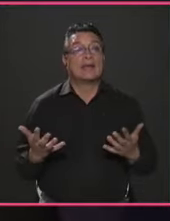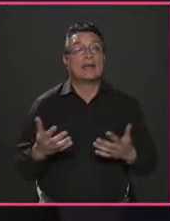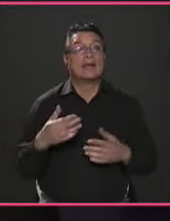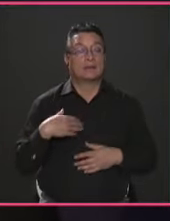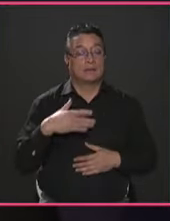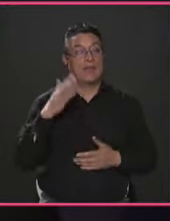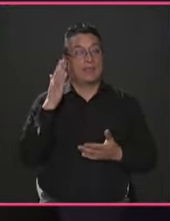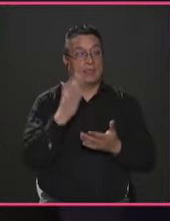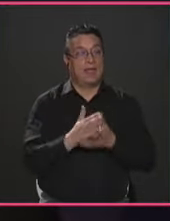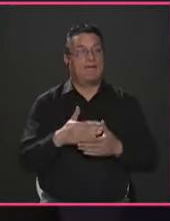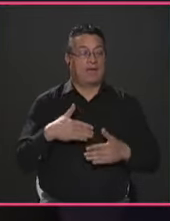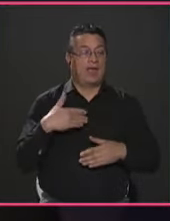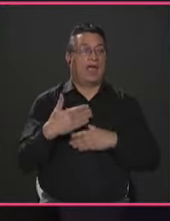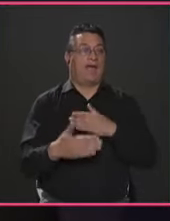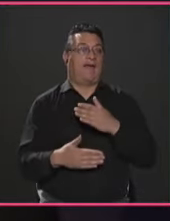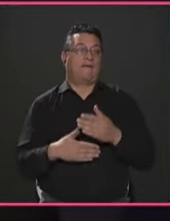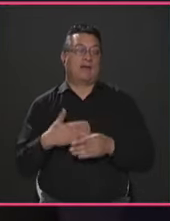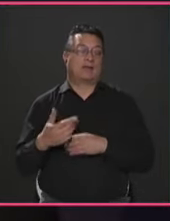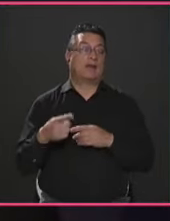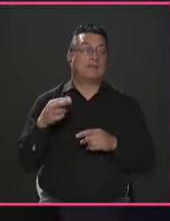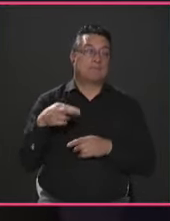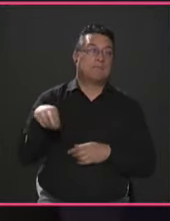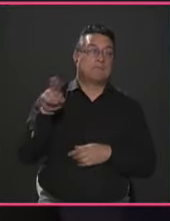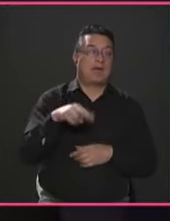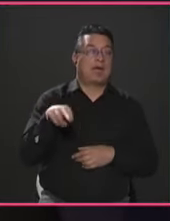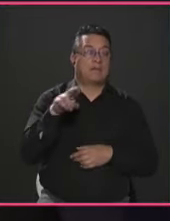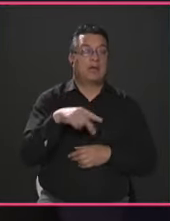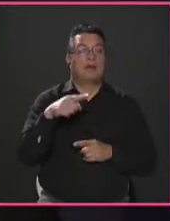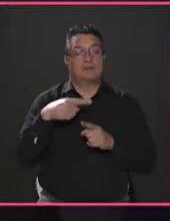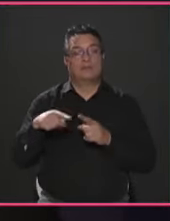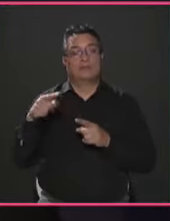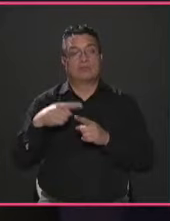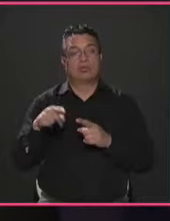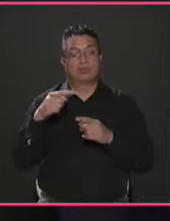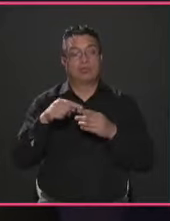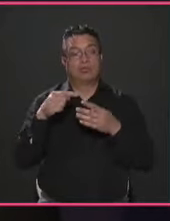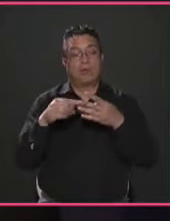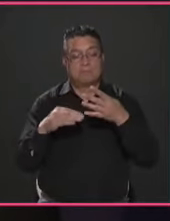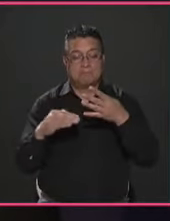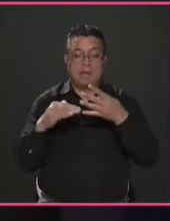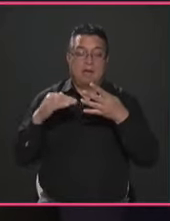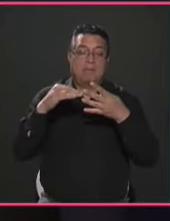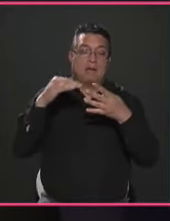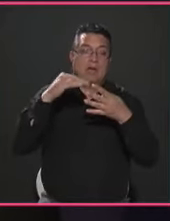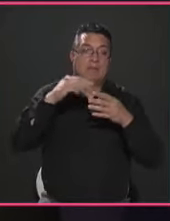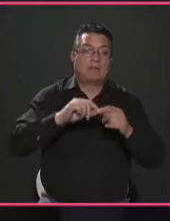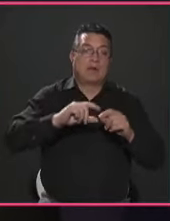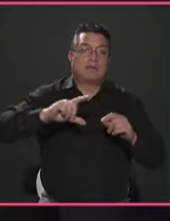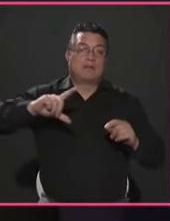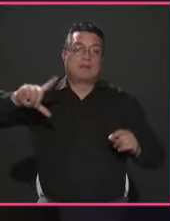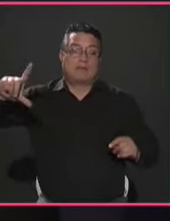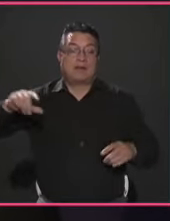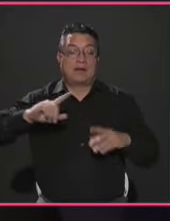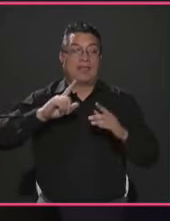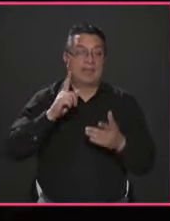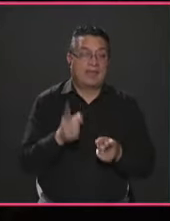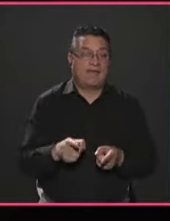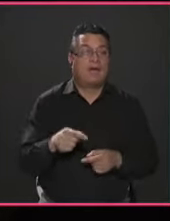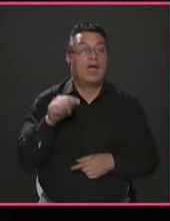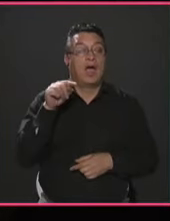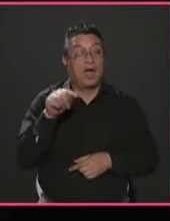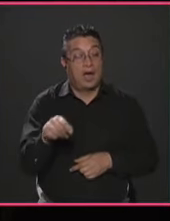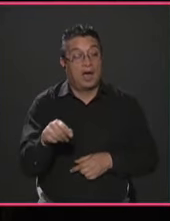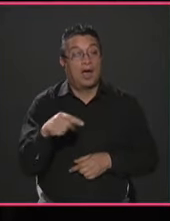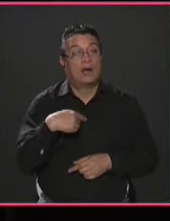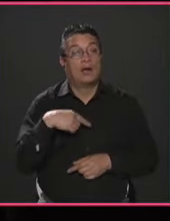tenemos que ir avanzando cada vez más una y otra vez a escalas más grandes y desde que ahora